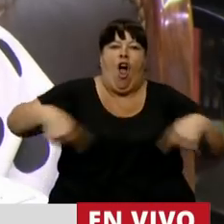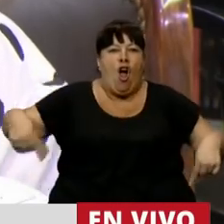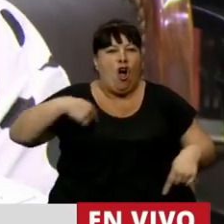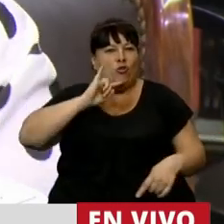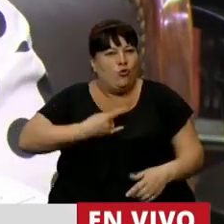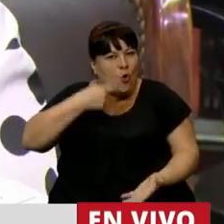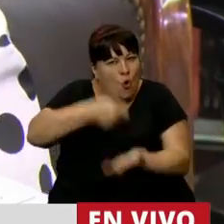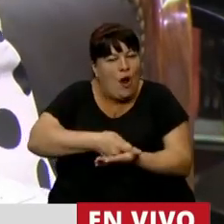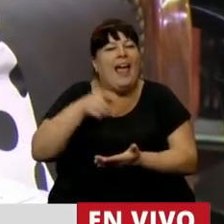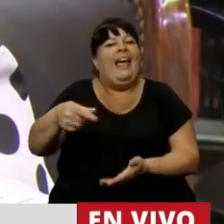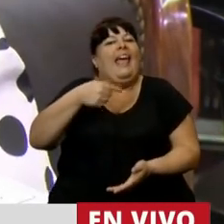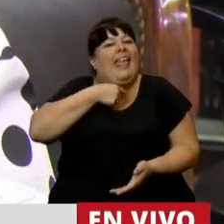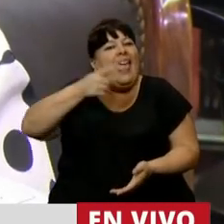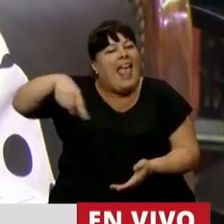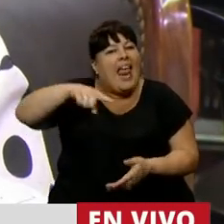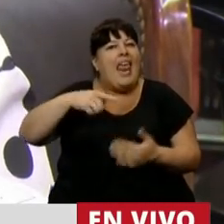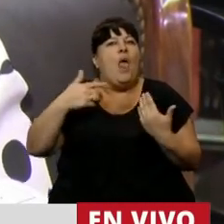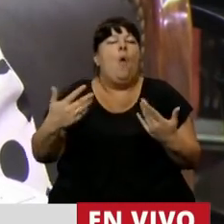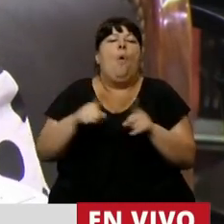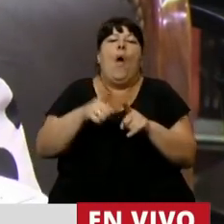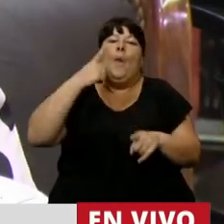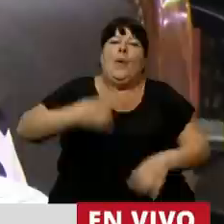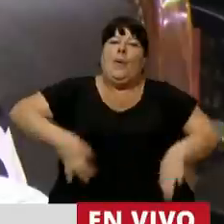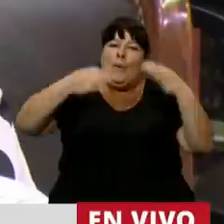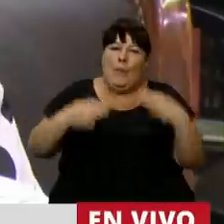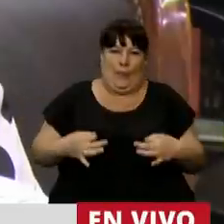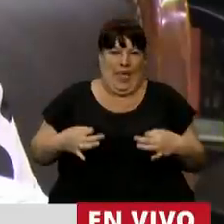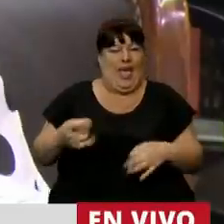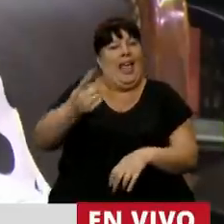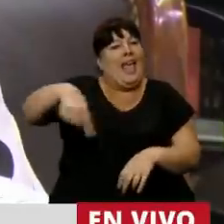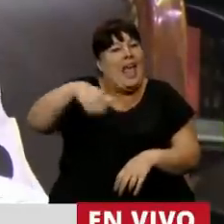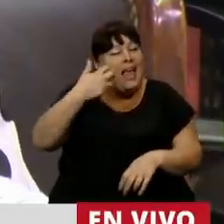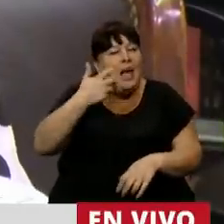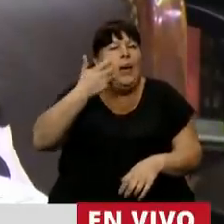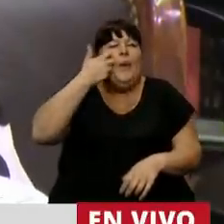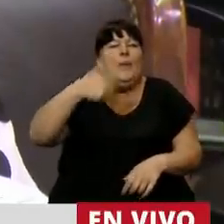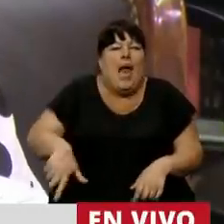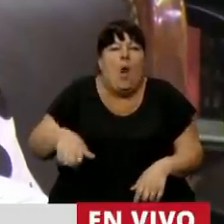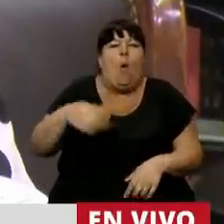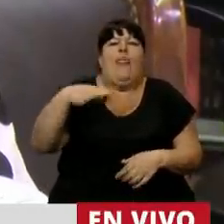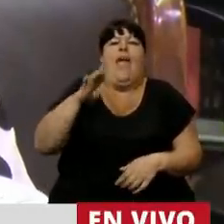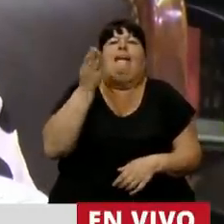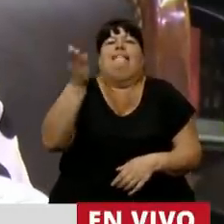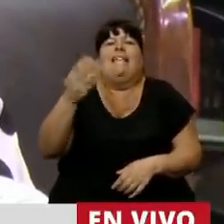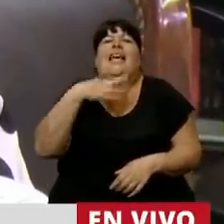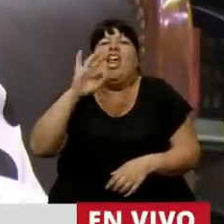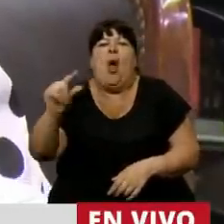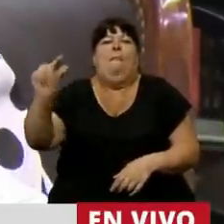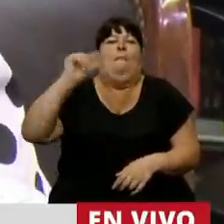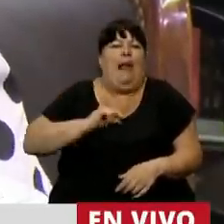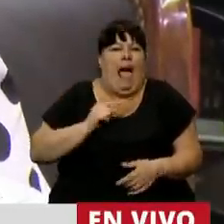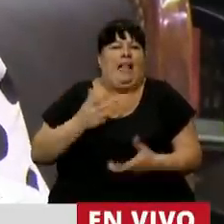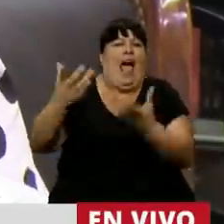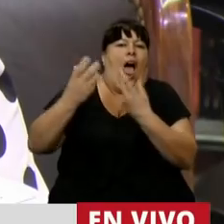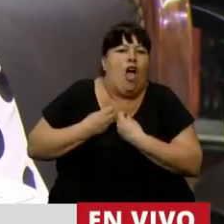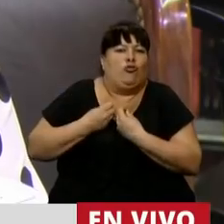cuentas, ellos quieren poder vivir bien. Ellos les da vergüenza tenerle que pedir a sus hijos que